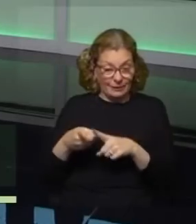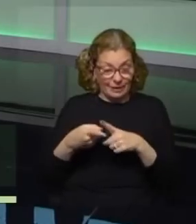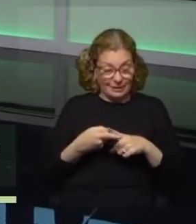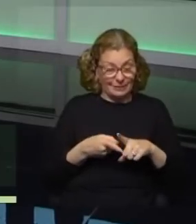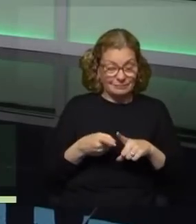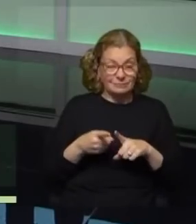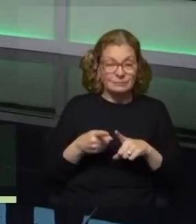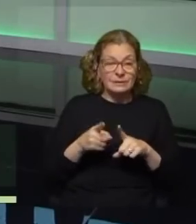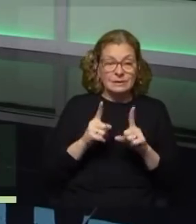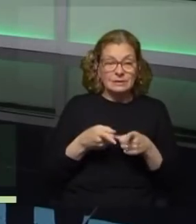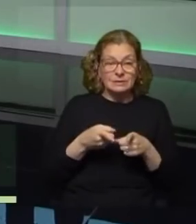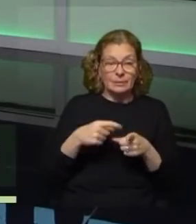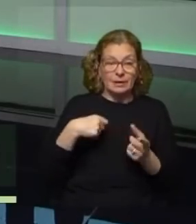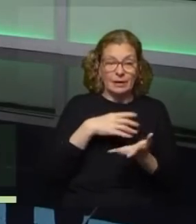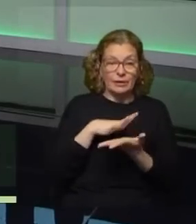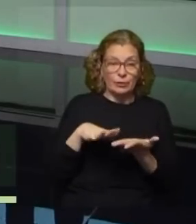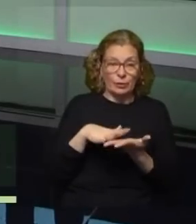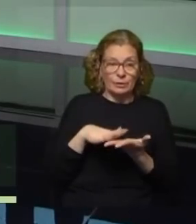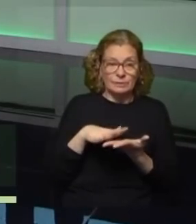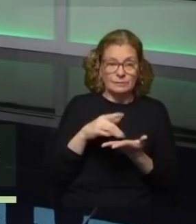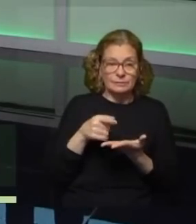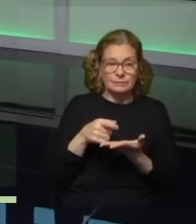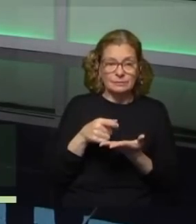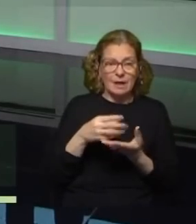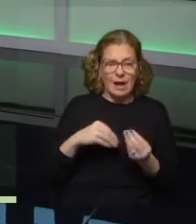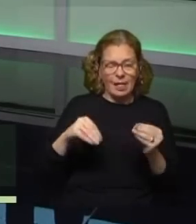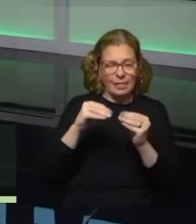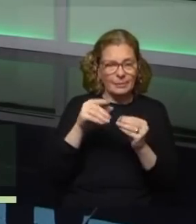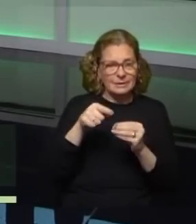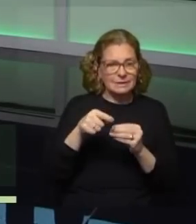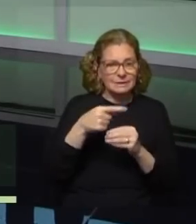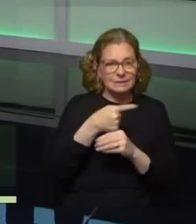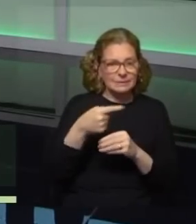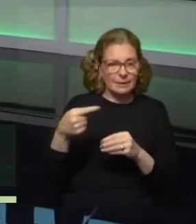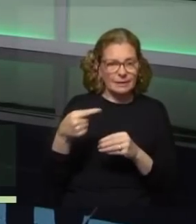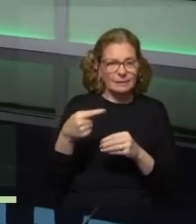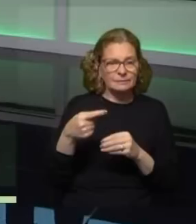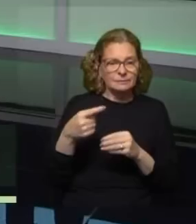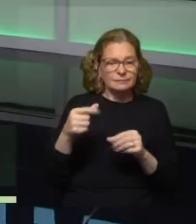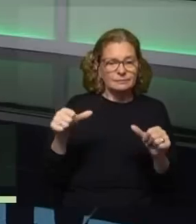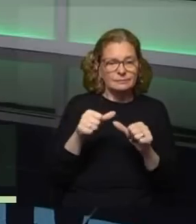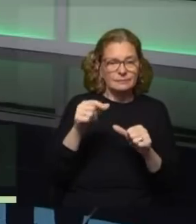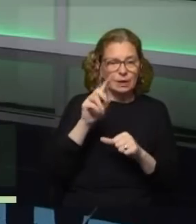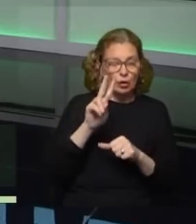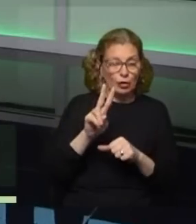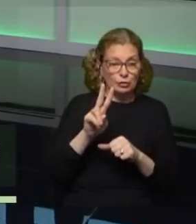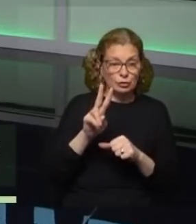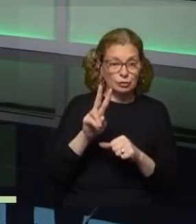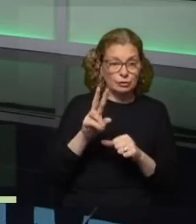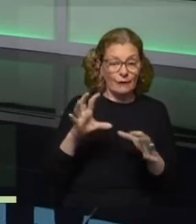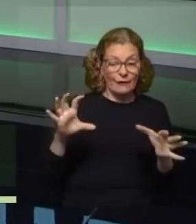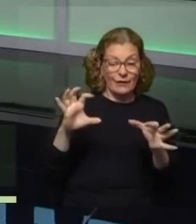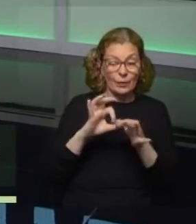Academia y también de la sociedad civil además en estas semanas se generaron dos eventos académicos